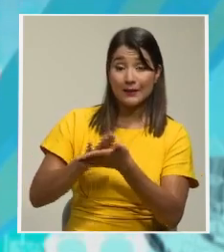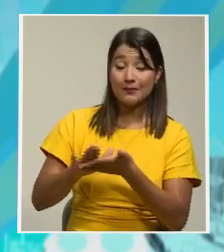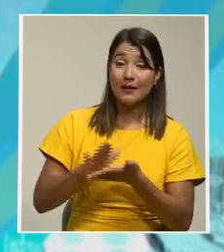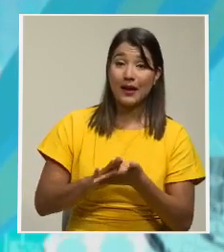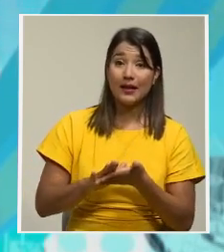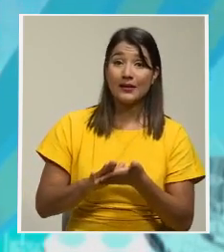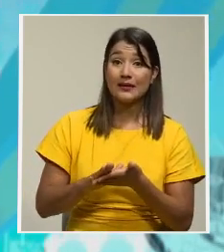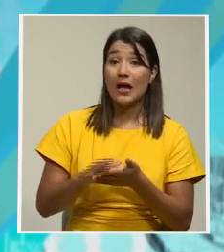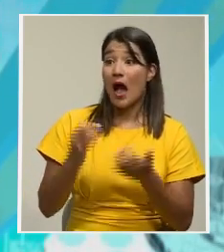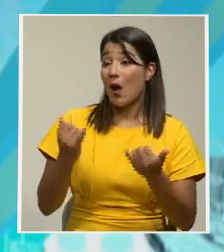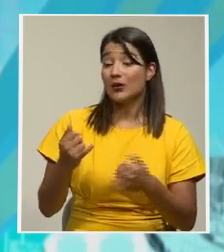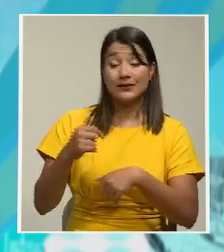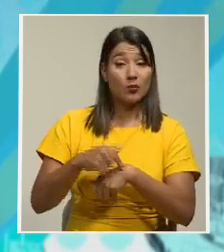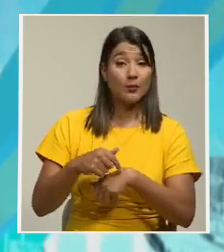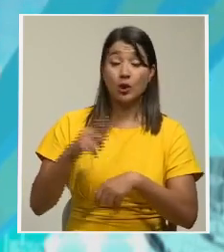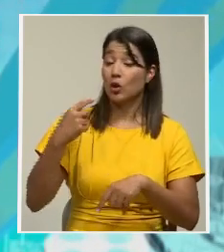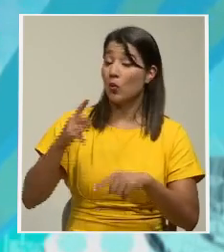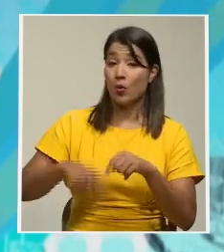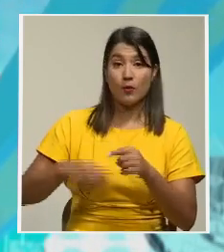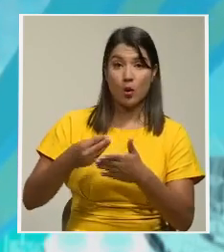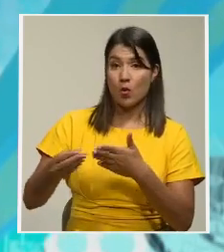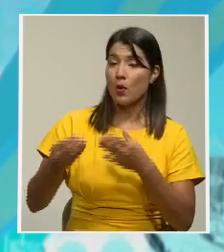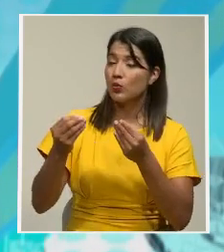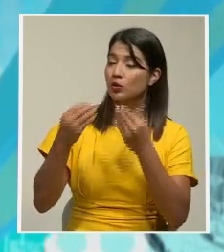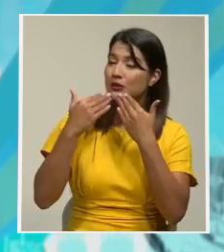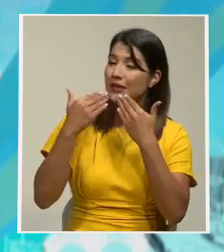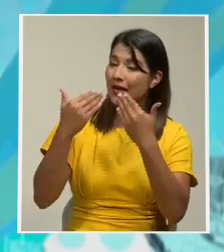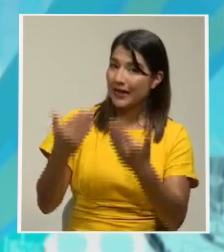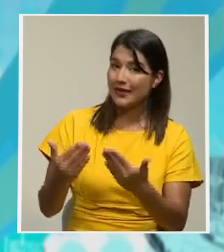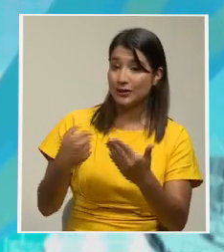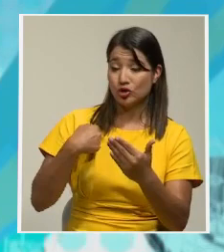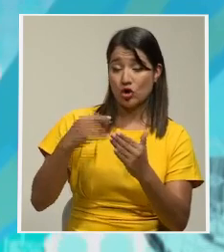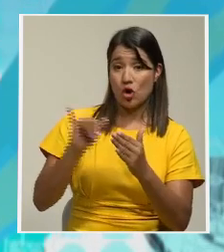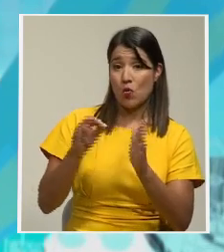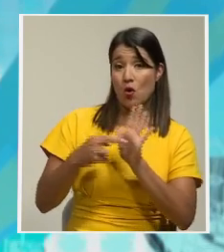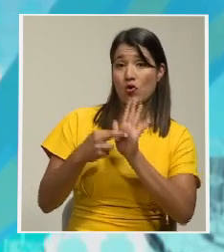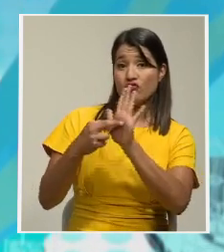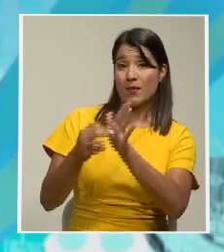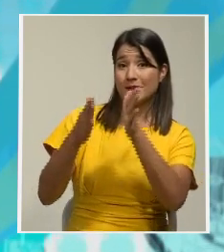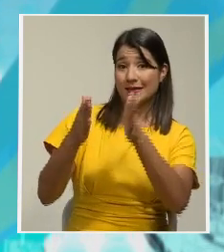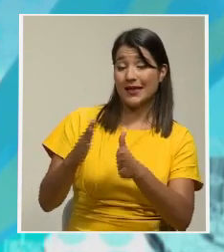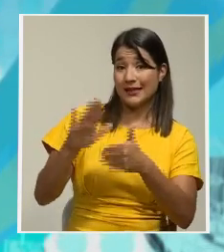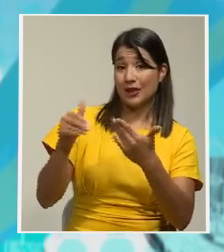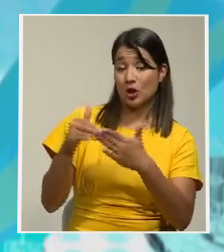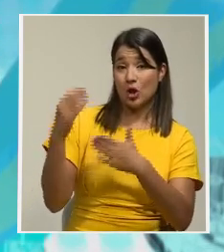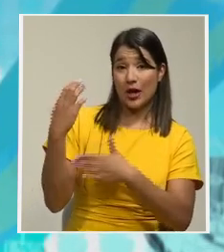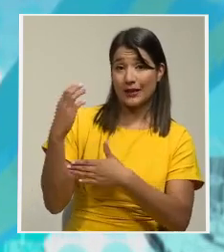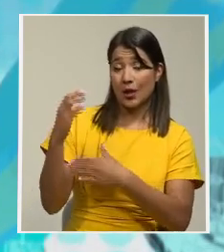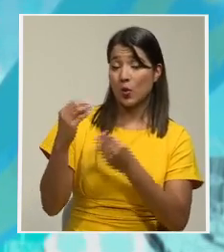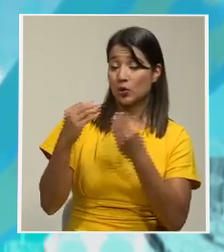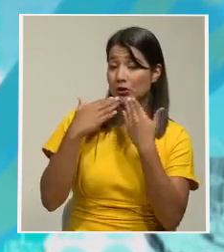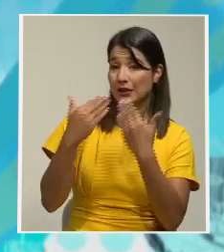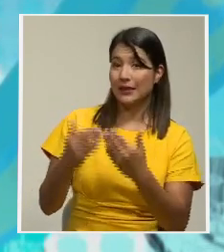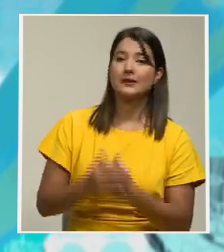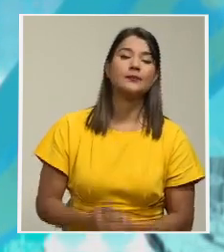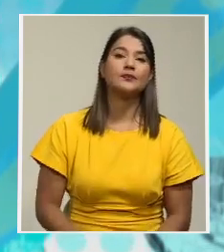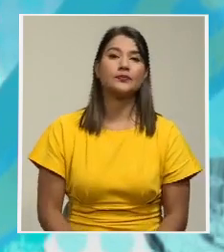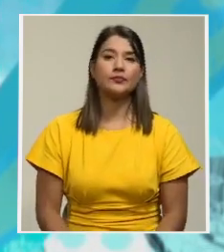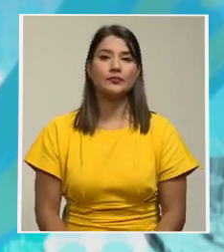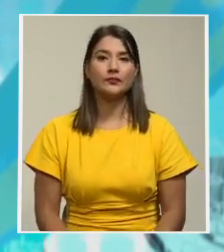¿verdad? Que en este momento no los hemos podido comprar. Se lo agradezco en nombre de toda la provincia cartaginense. Muchas gracias a